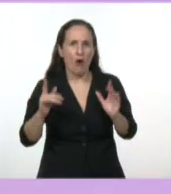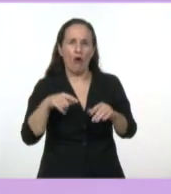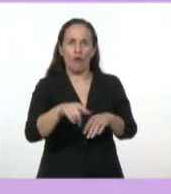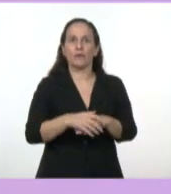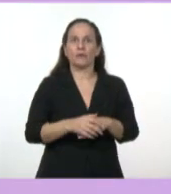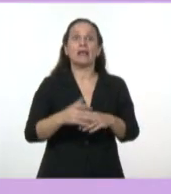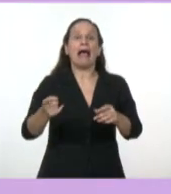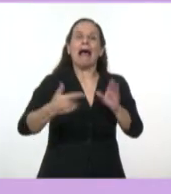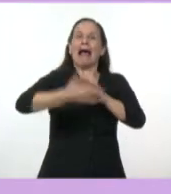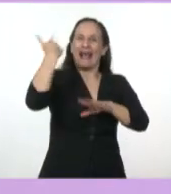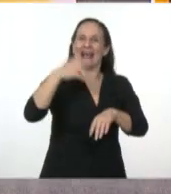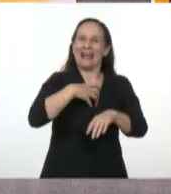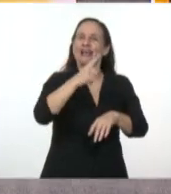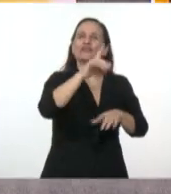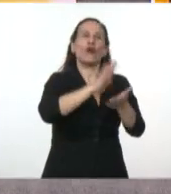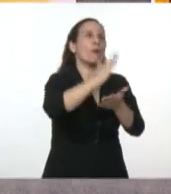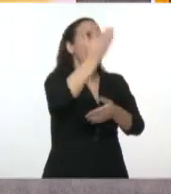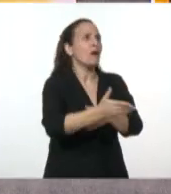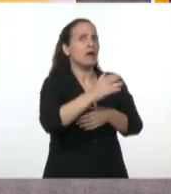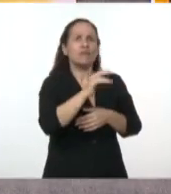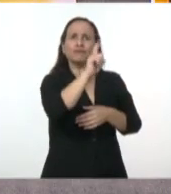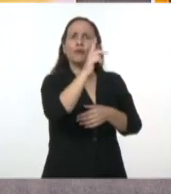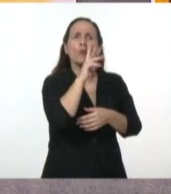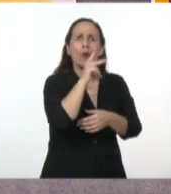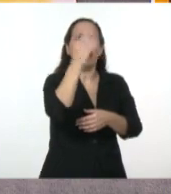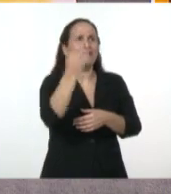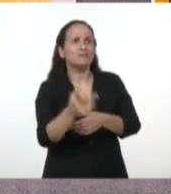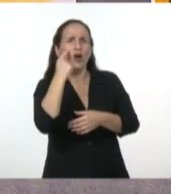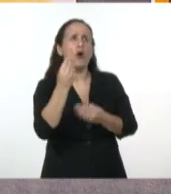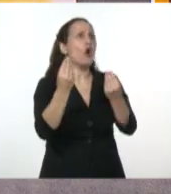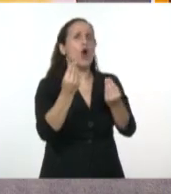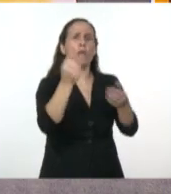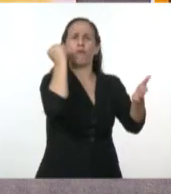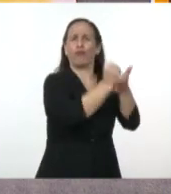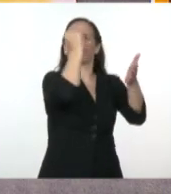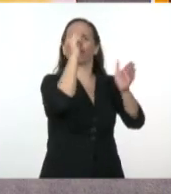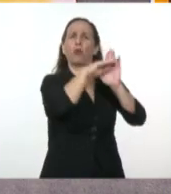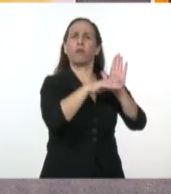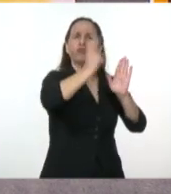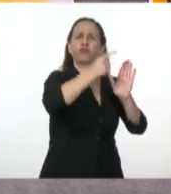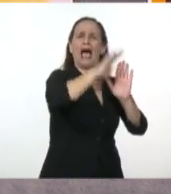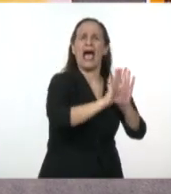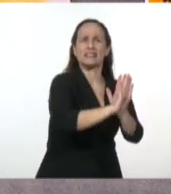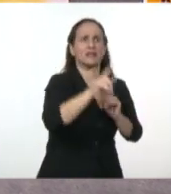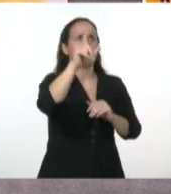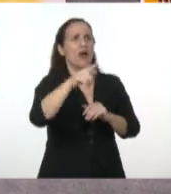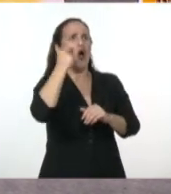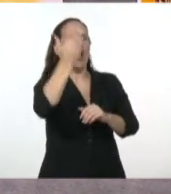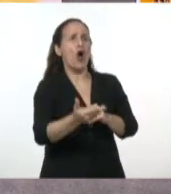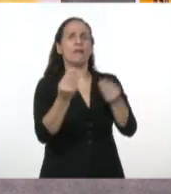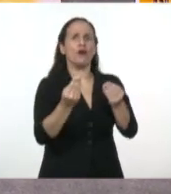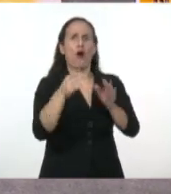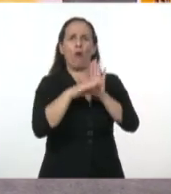llamadas estereotipos de género, ¿no? Claro, los estereotipos son esas, son las asignaciones en donde dijimos